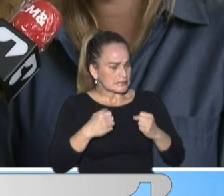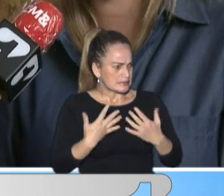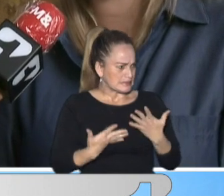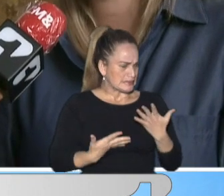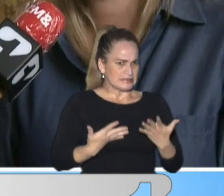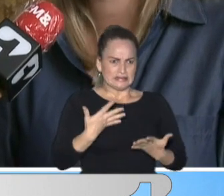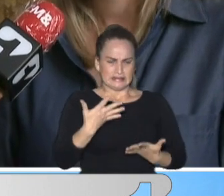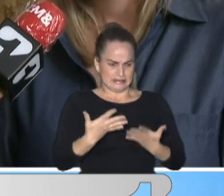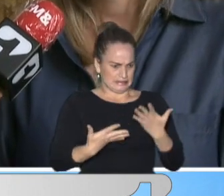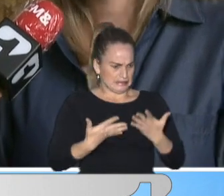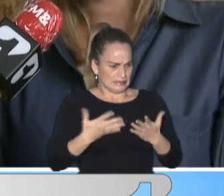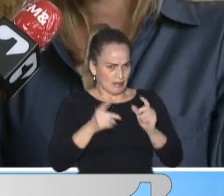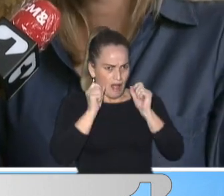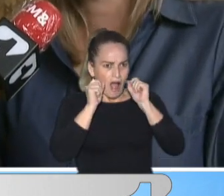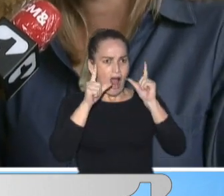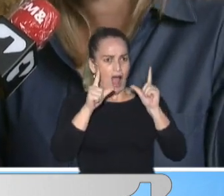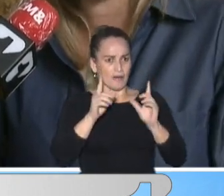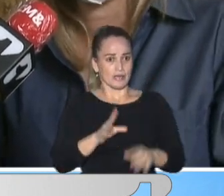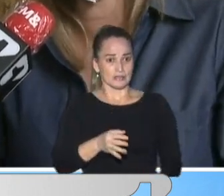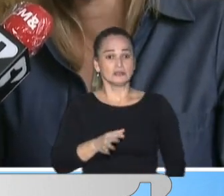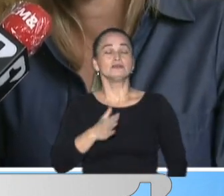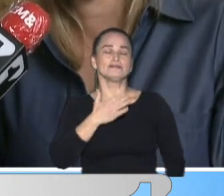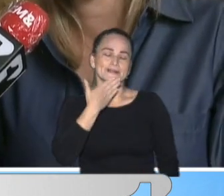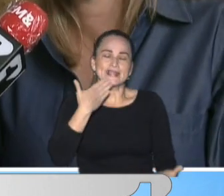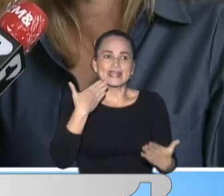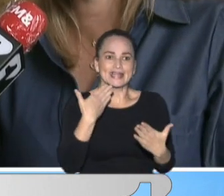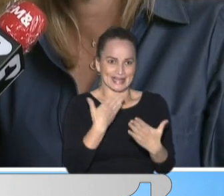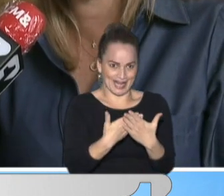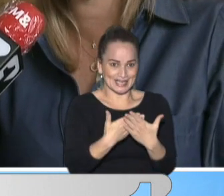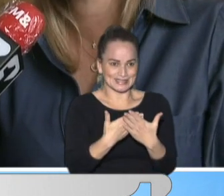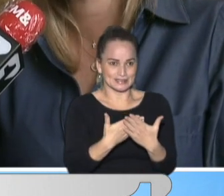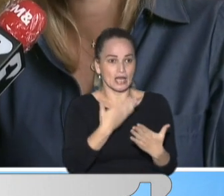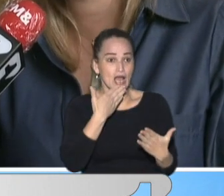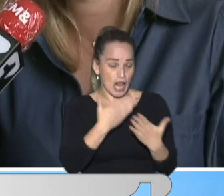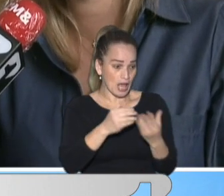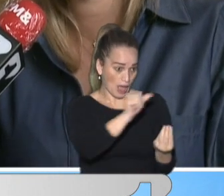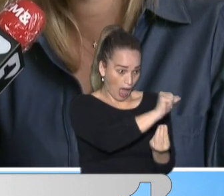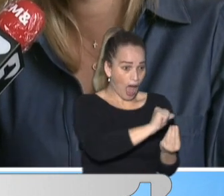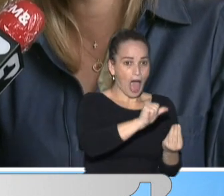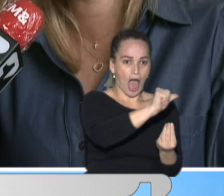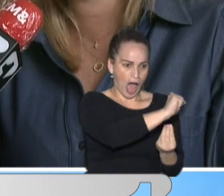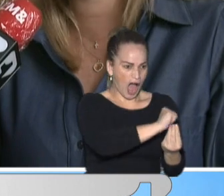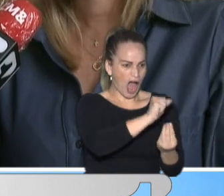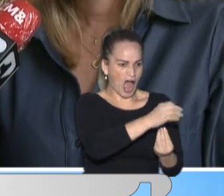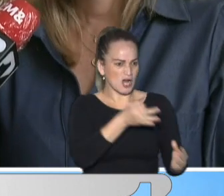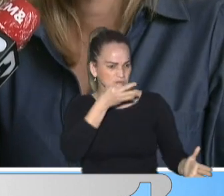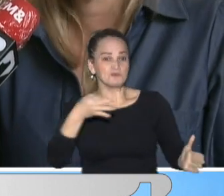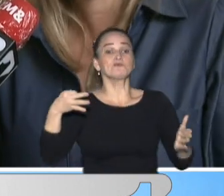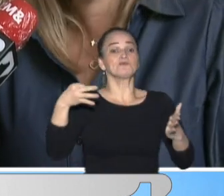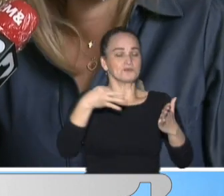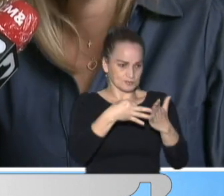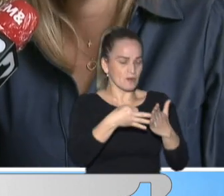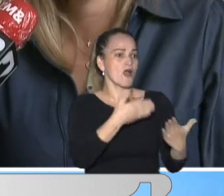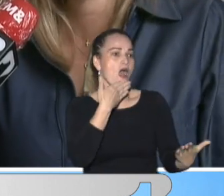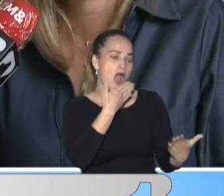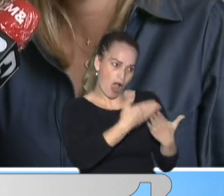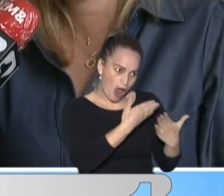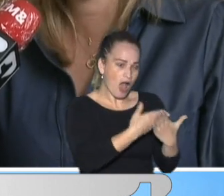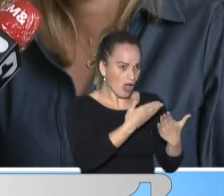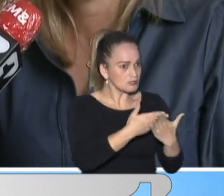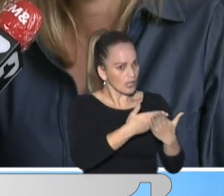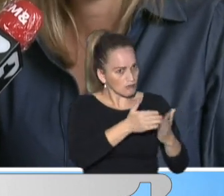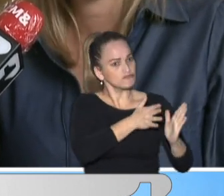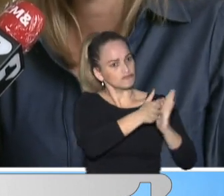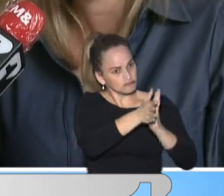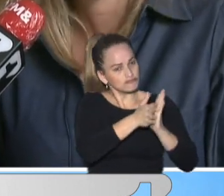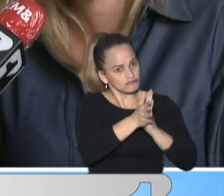De verdad que yo agradezco a las jóvenes que se atrevieron a denunciar y aprovecho la oportunidad